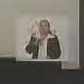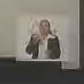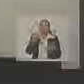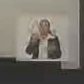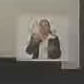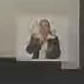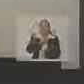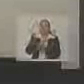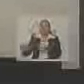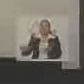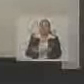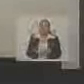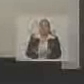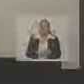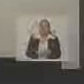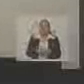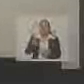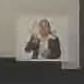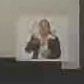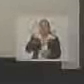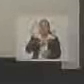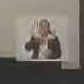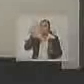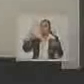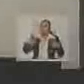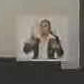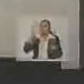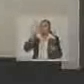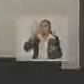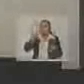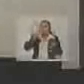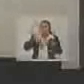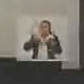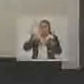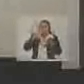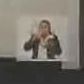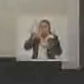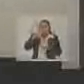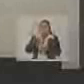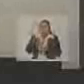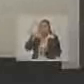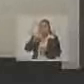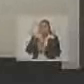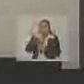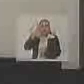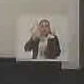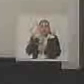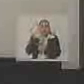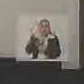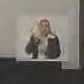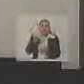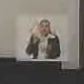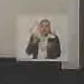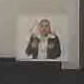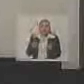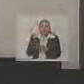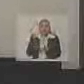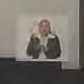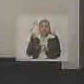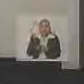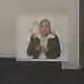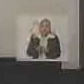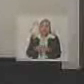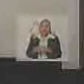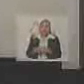permitió rendirle cuentas semana tras semana a los diferentes grupos que iban a la delegación a